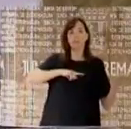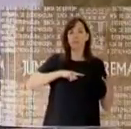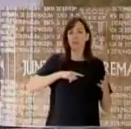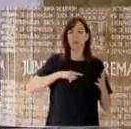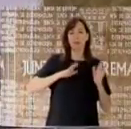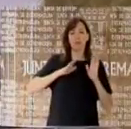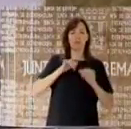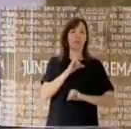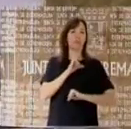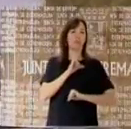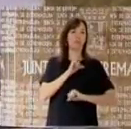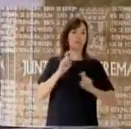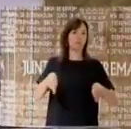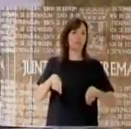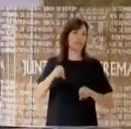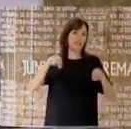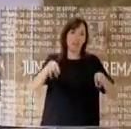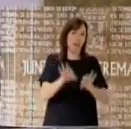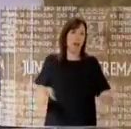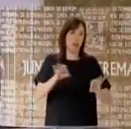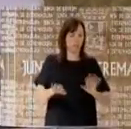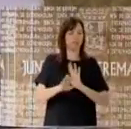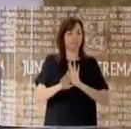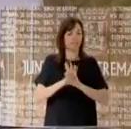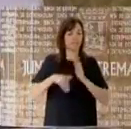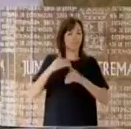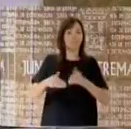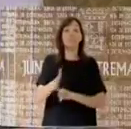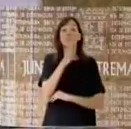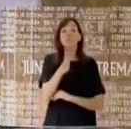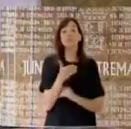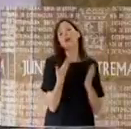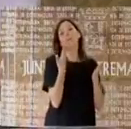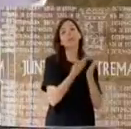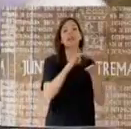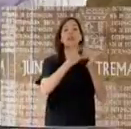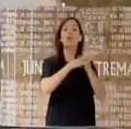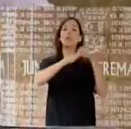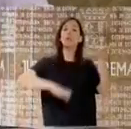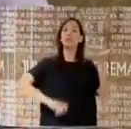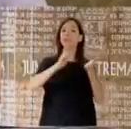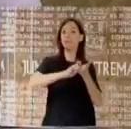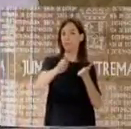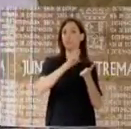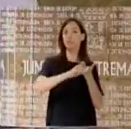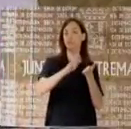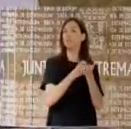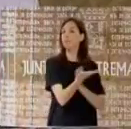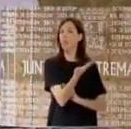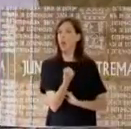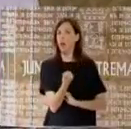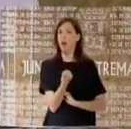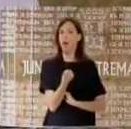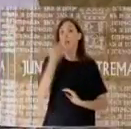a esperar, por eso hemos licitado la redacción de ese proyecto. Imaginaros cómo tiene que